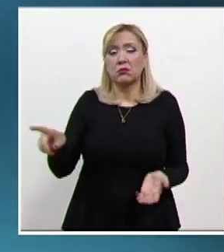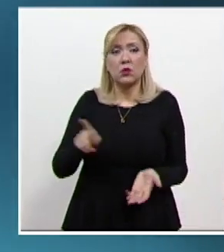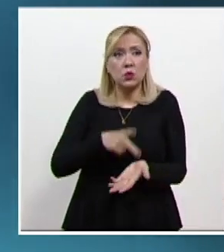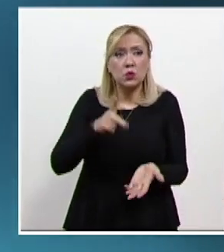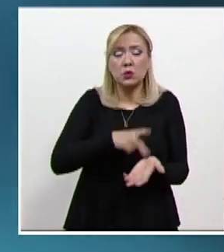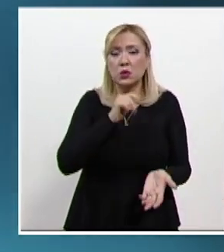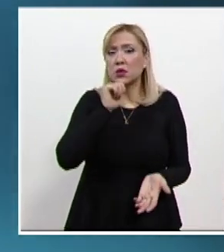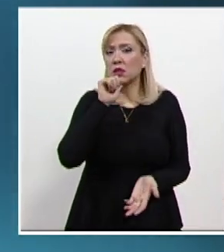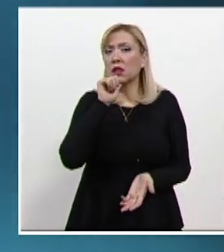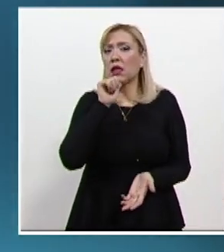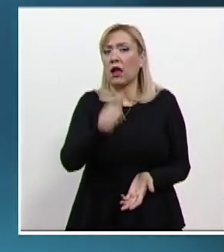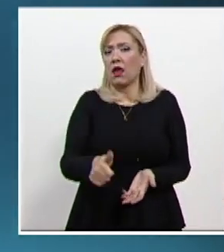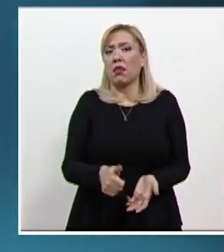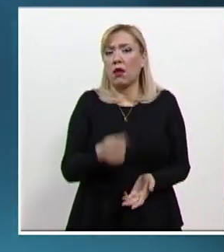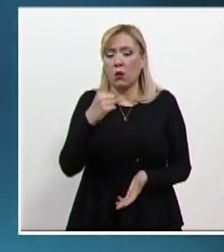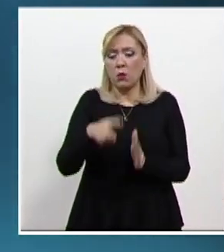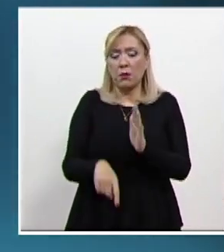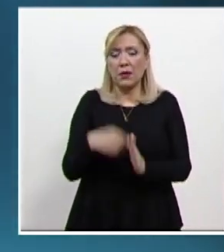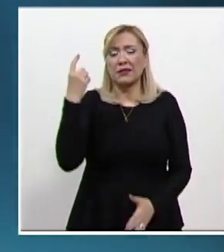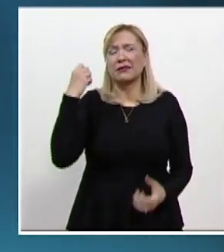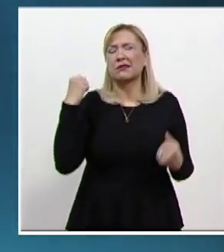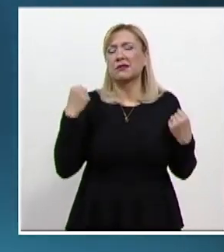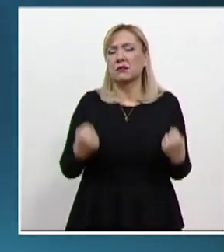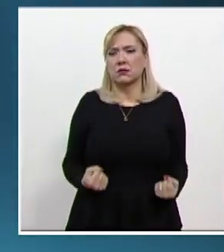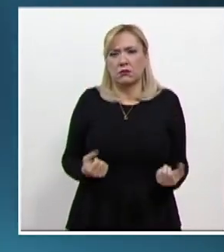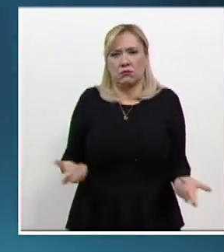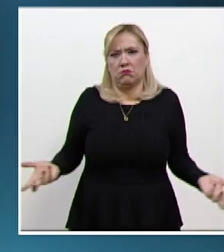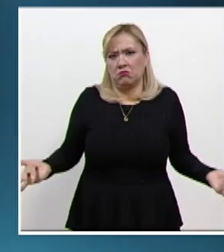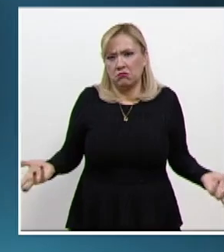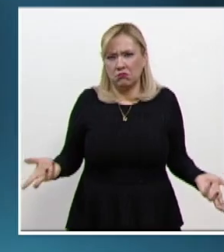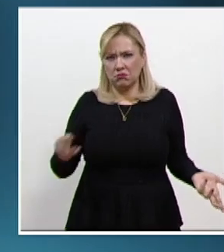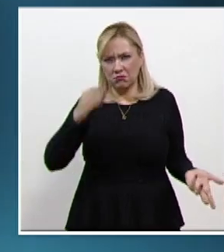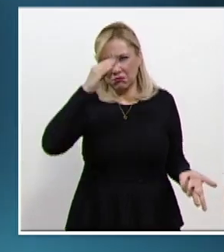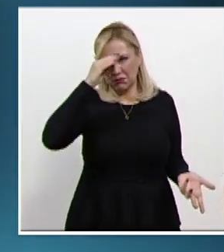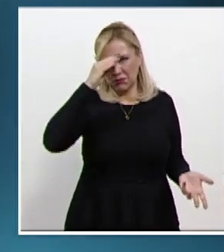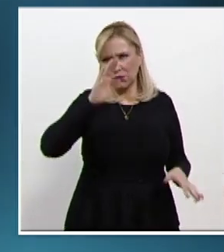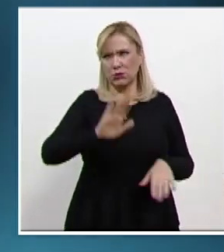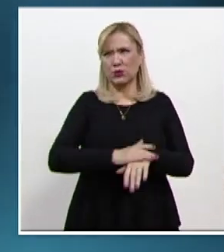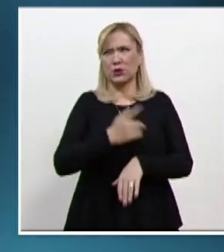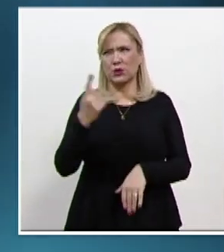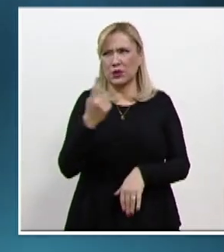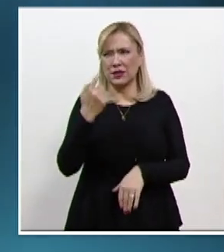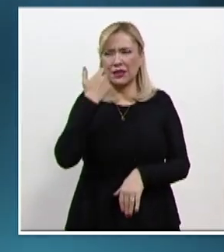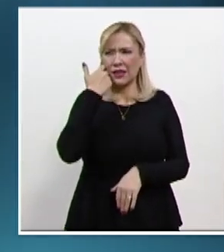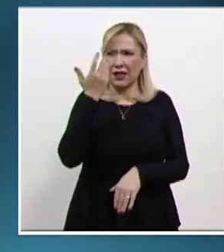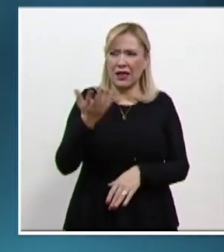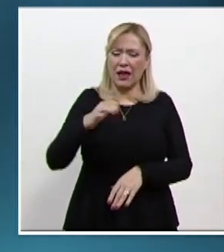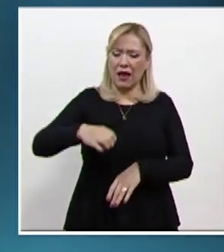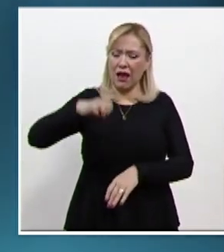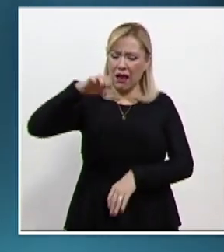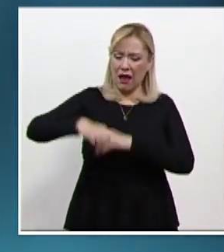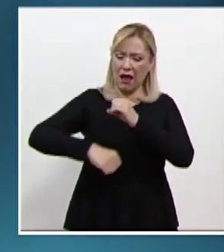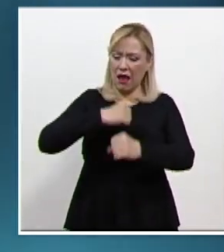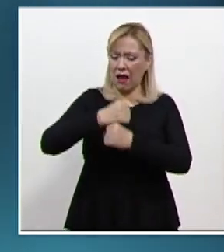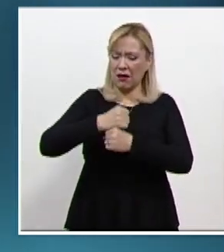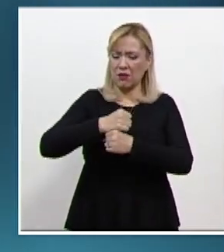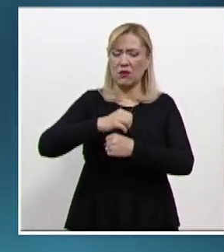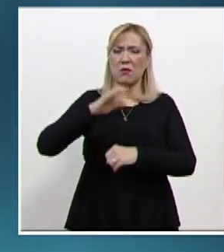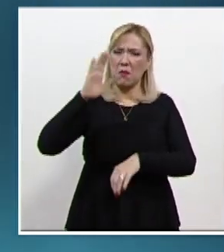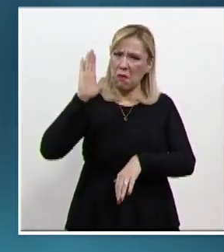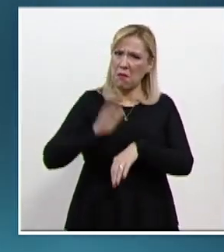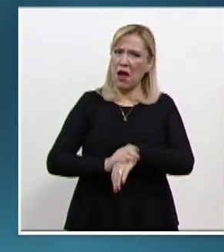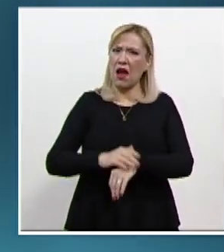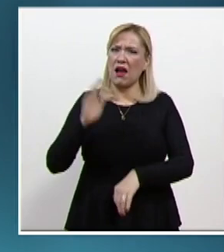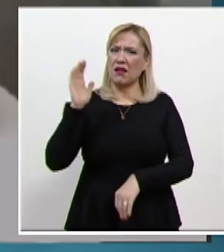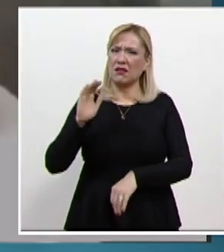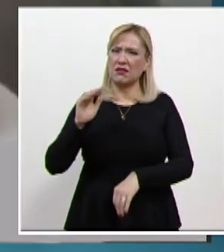reincidente, pues podemos descartar totalmente el discurso retribucionista de aumentar las medidas